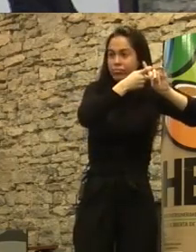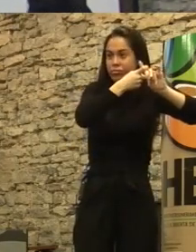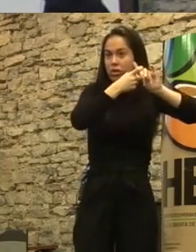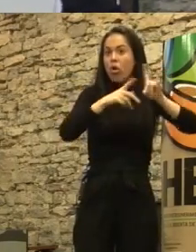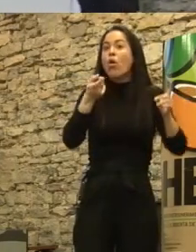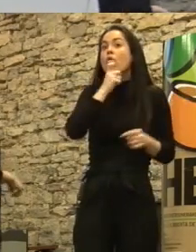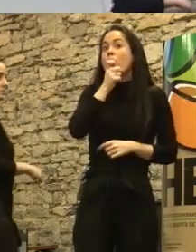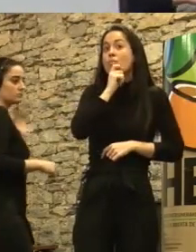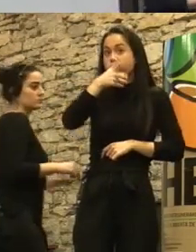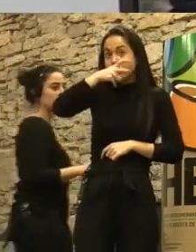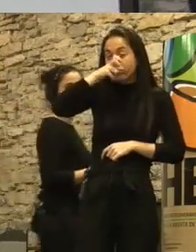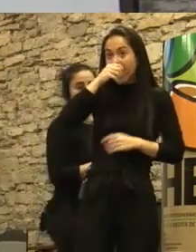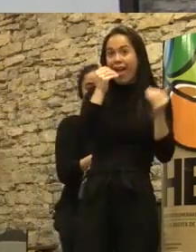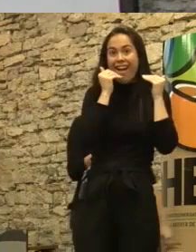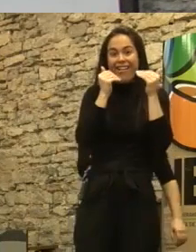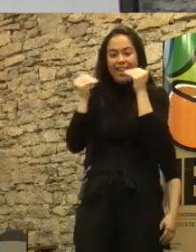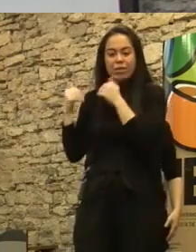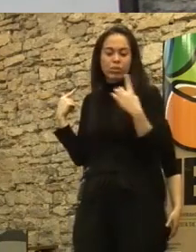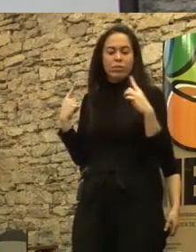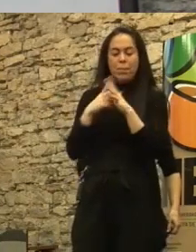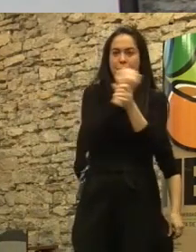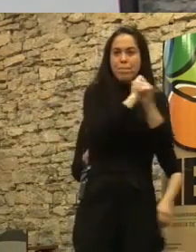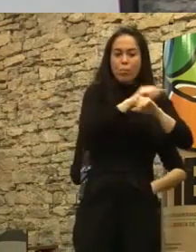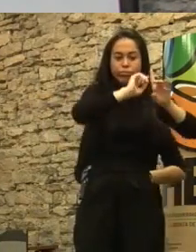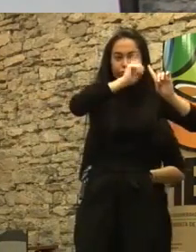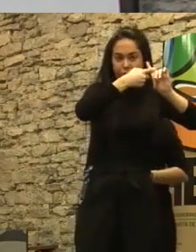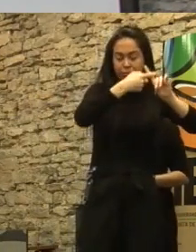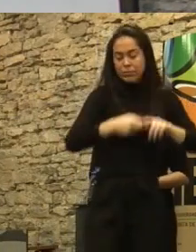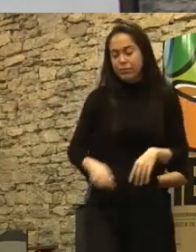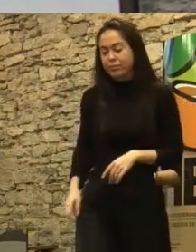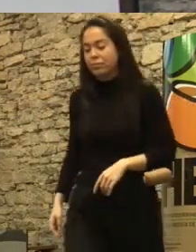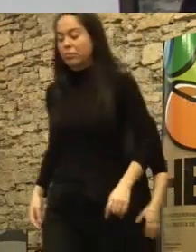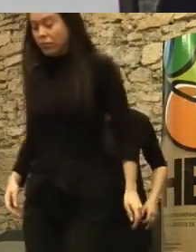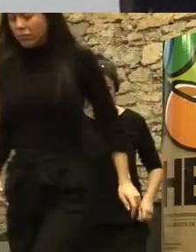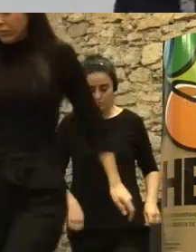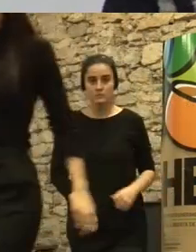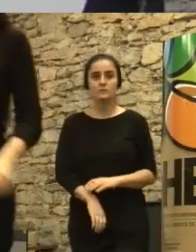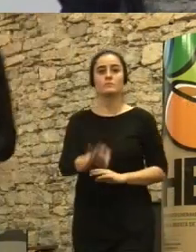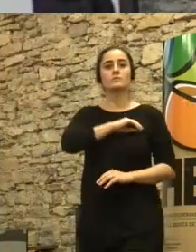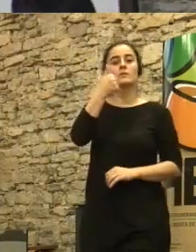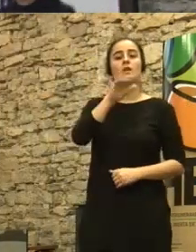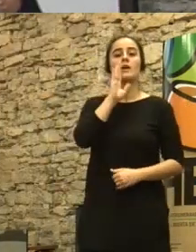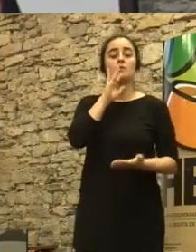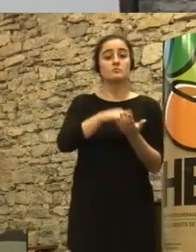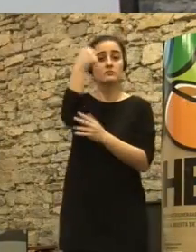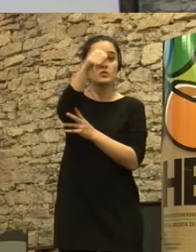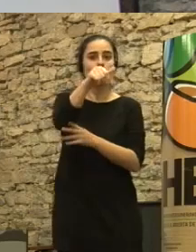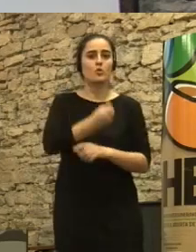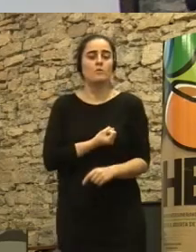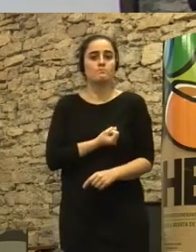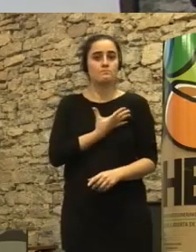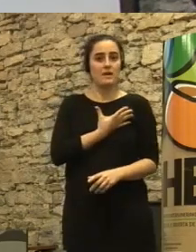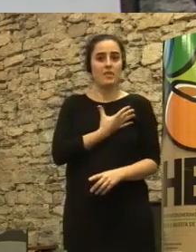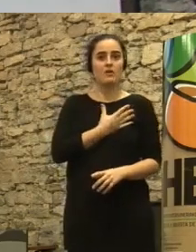del olfato las minas antipersonas. Ese señor era un chico con una pasión. Y fue capaz de alinear una pasión con